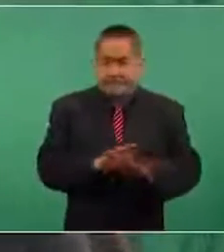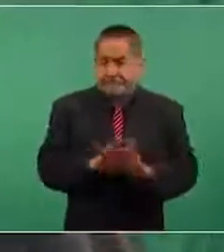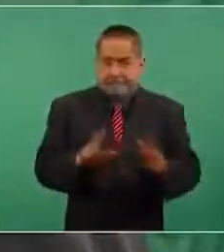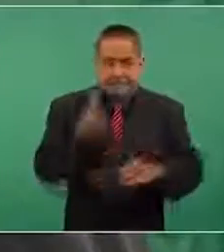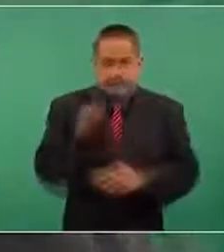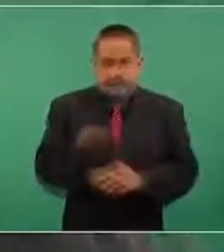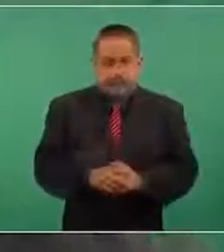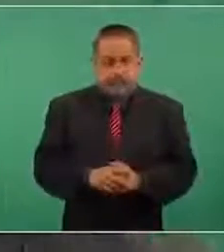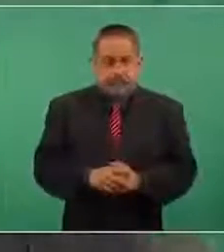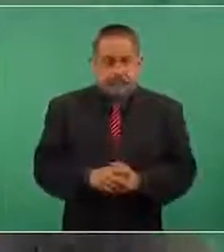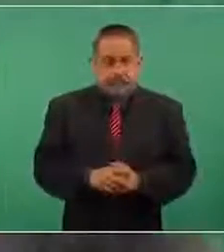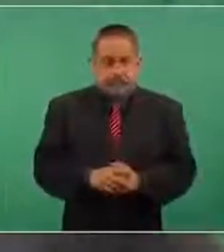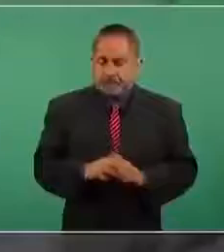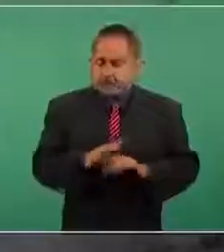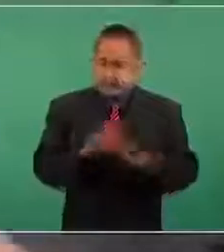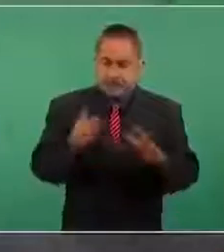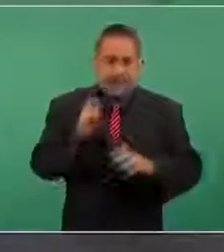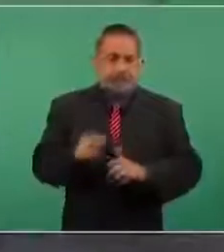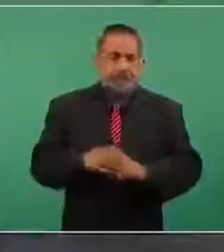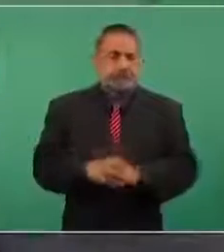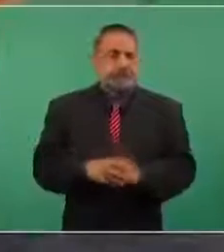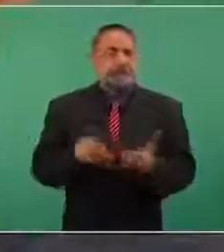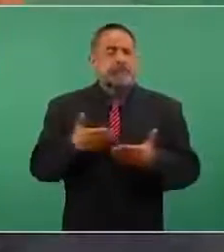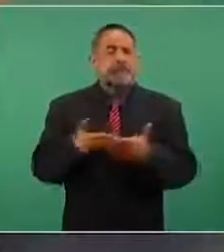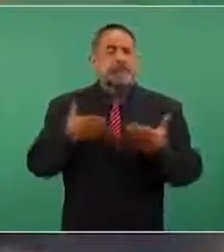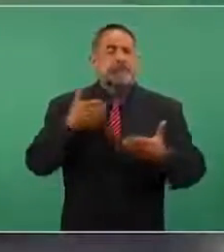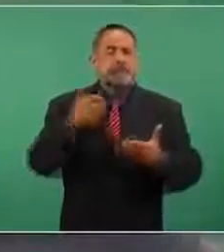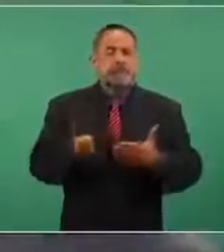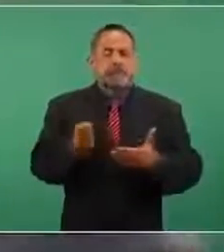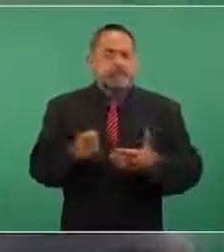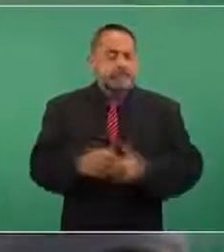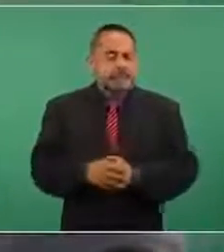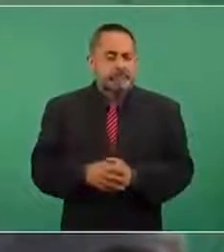empresas. Entonces, ahora